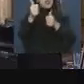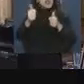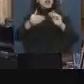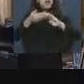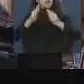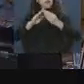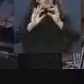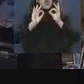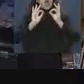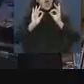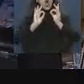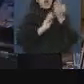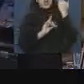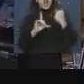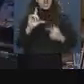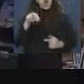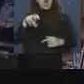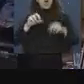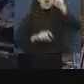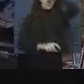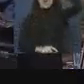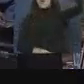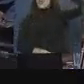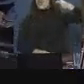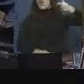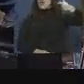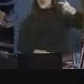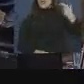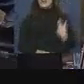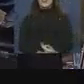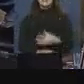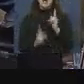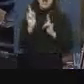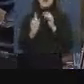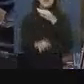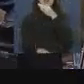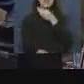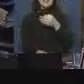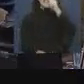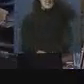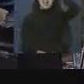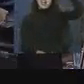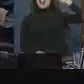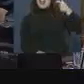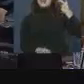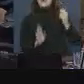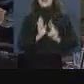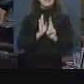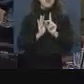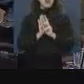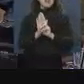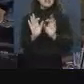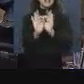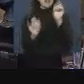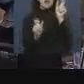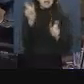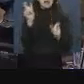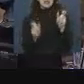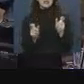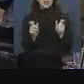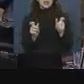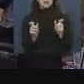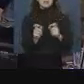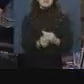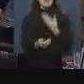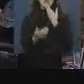originario y nuestros loncos también hay algunos que se atribuyen la categoría de lonco y no representan a nadie